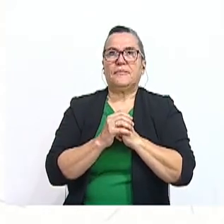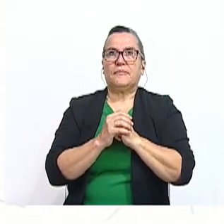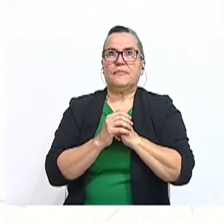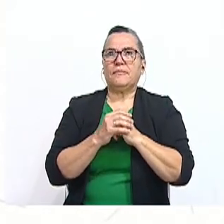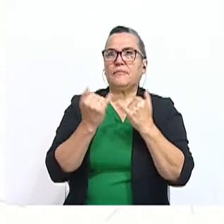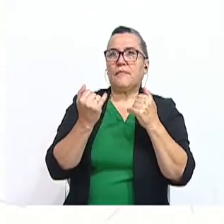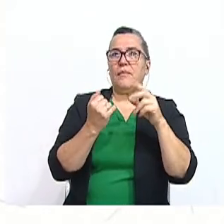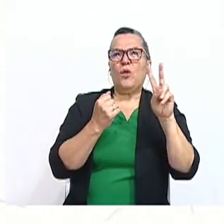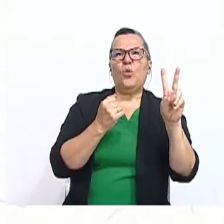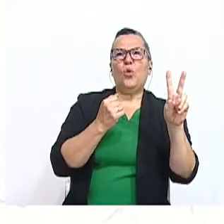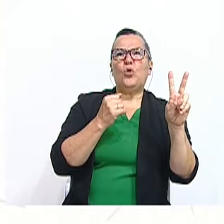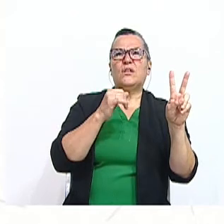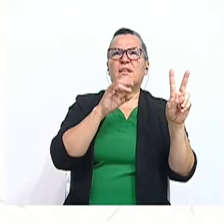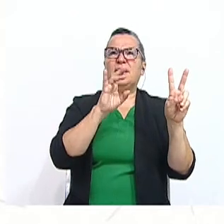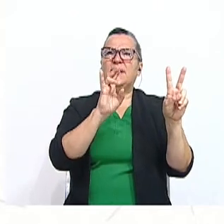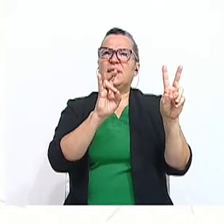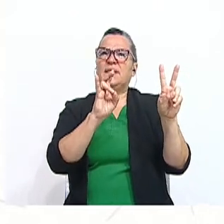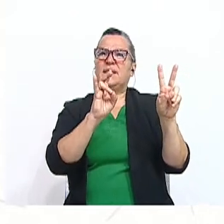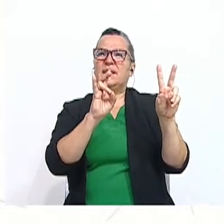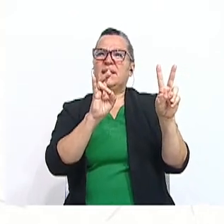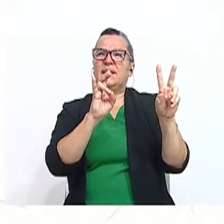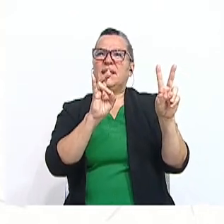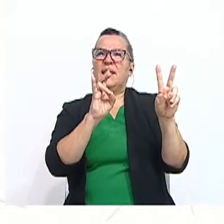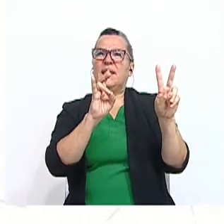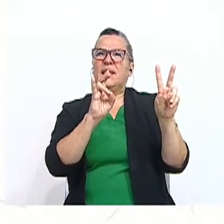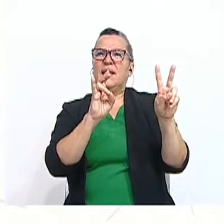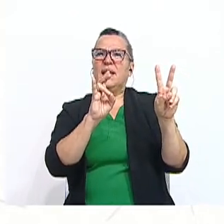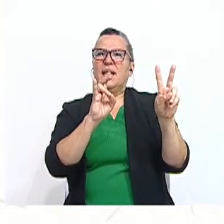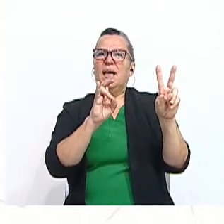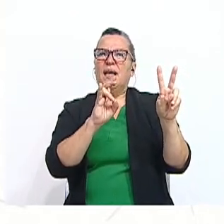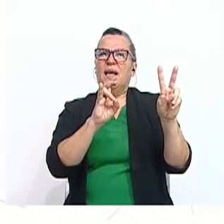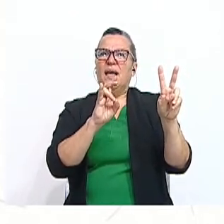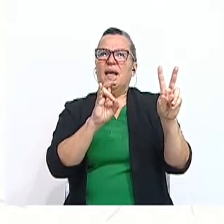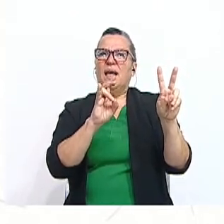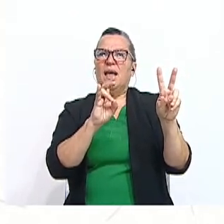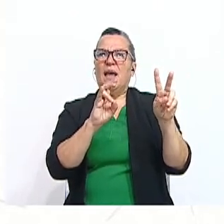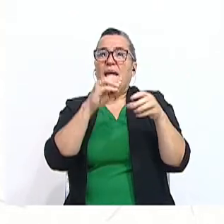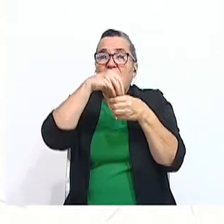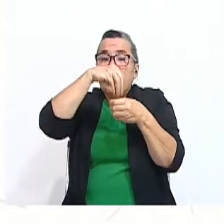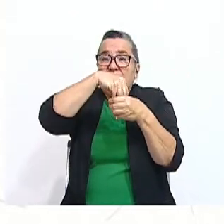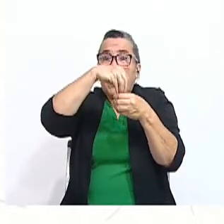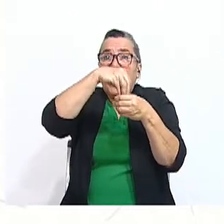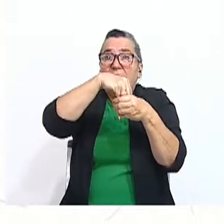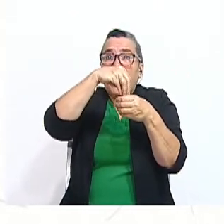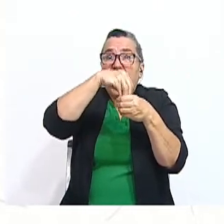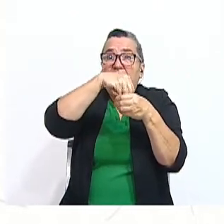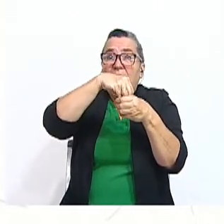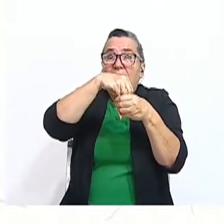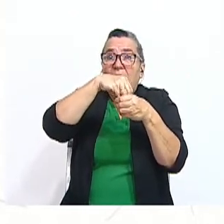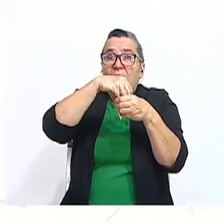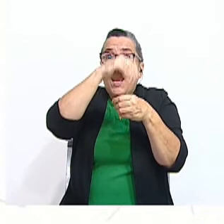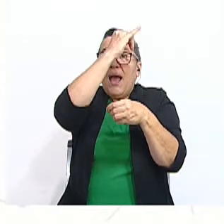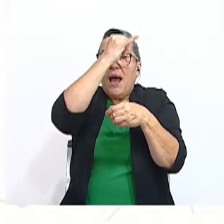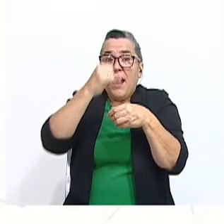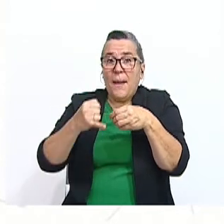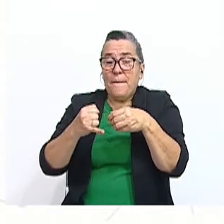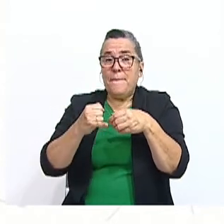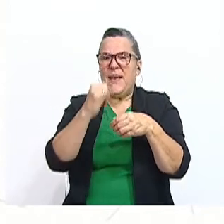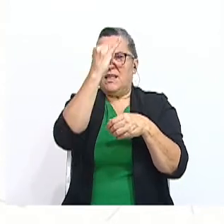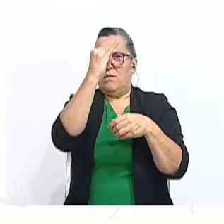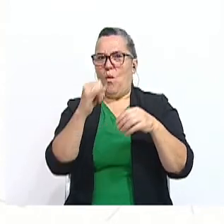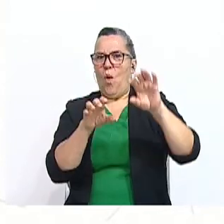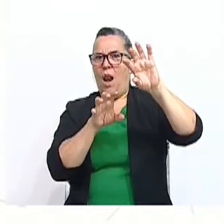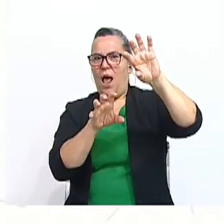ahora lo que es, ¿cómo son el ángulo 2 y el ángulo 7? La parte interna de las paralelas, mismo lado de la